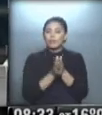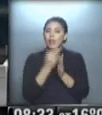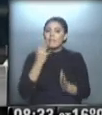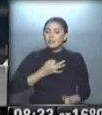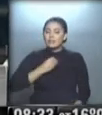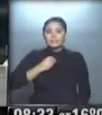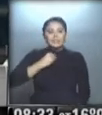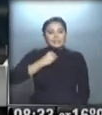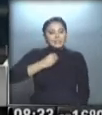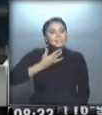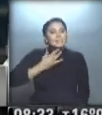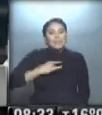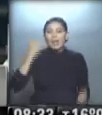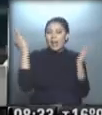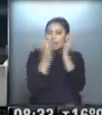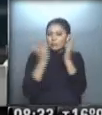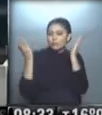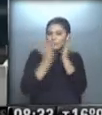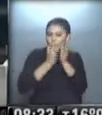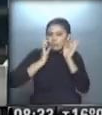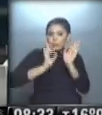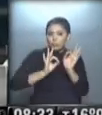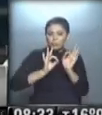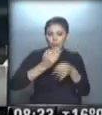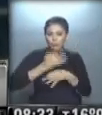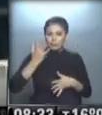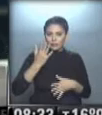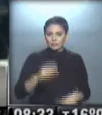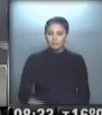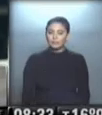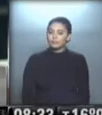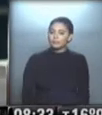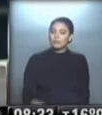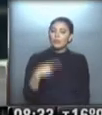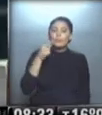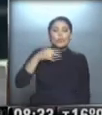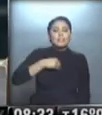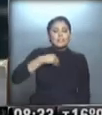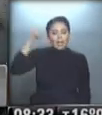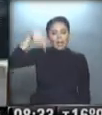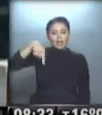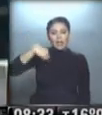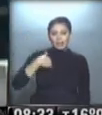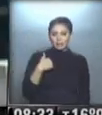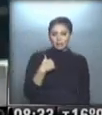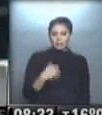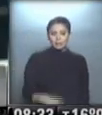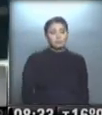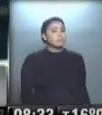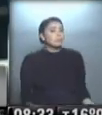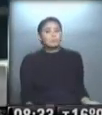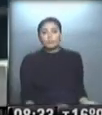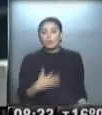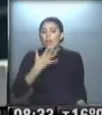profundo deseo de estudiar y de formarme afuera del país. ¿Qué es lo que sentías que pasaba acá? Fue